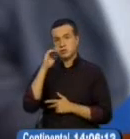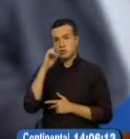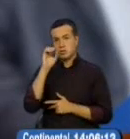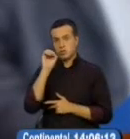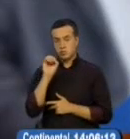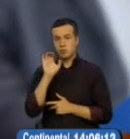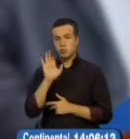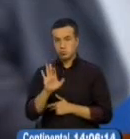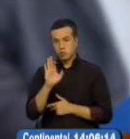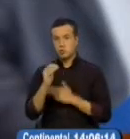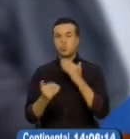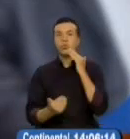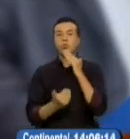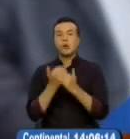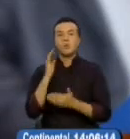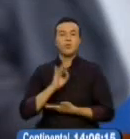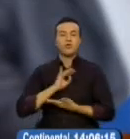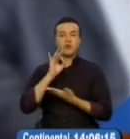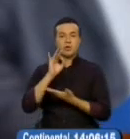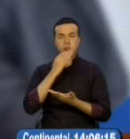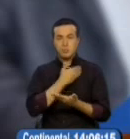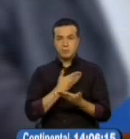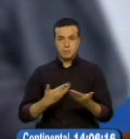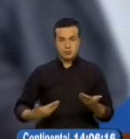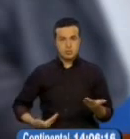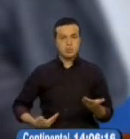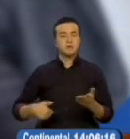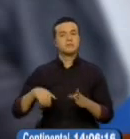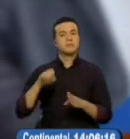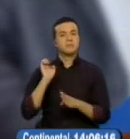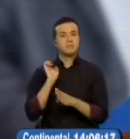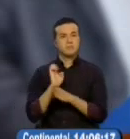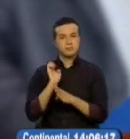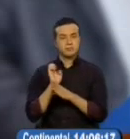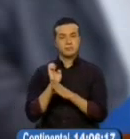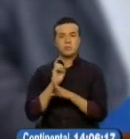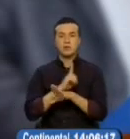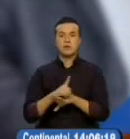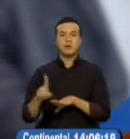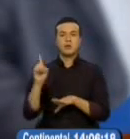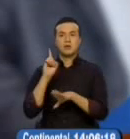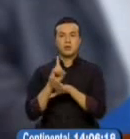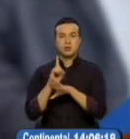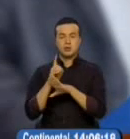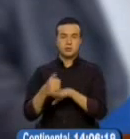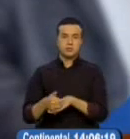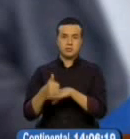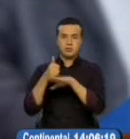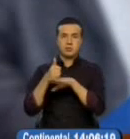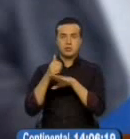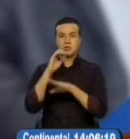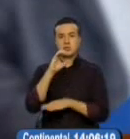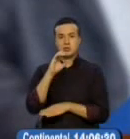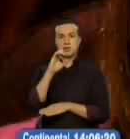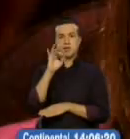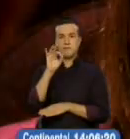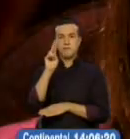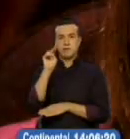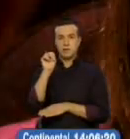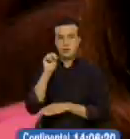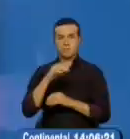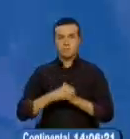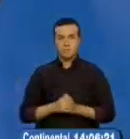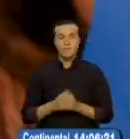Abad pasará a ser el delegado del presidente de la República en el directorio de la Corporación Financiera